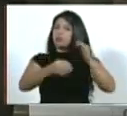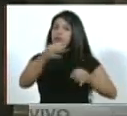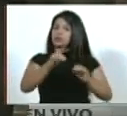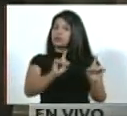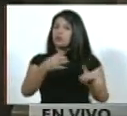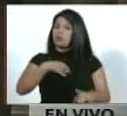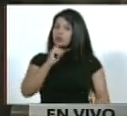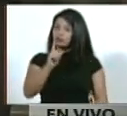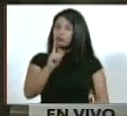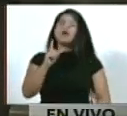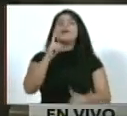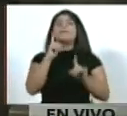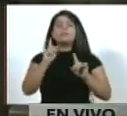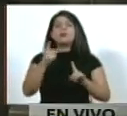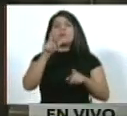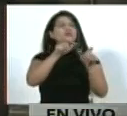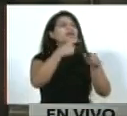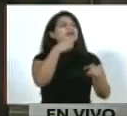Pero se habla de represión.